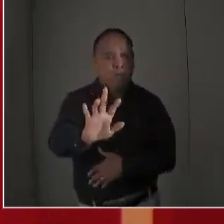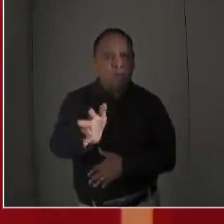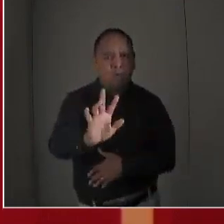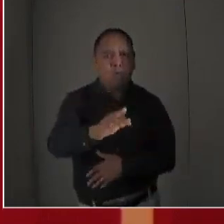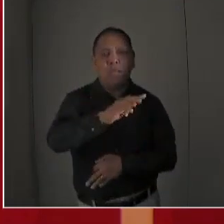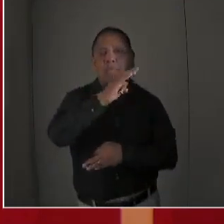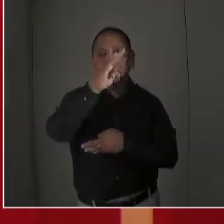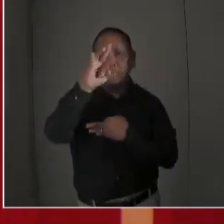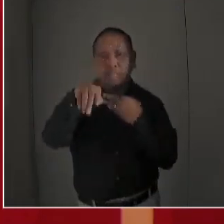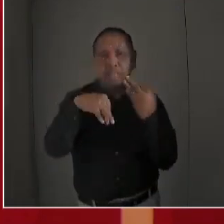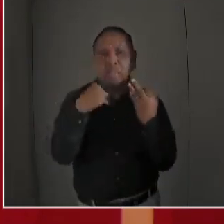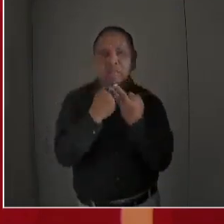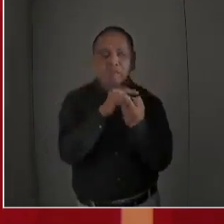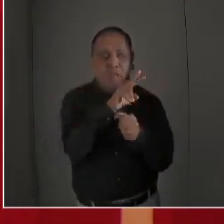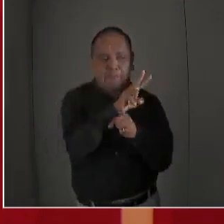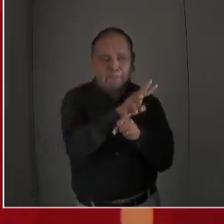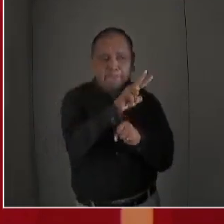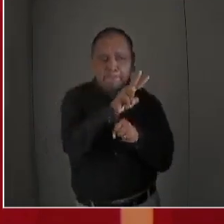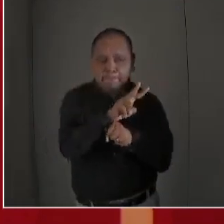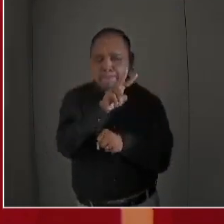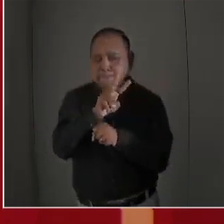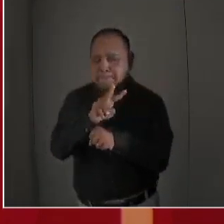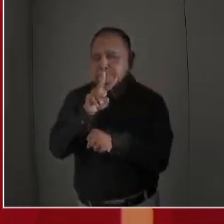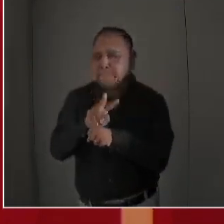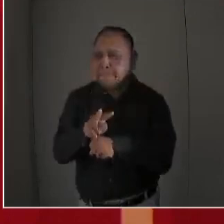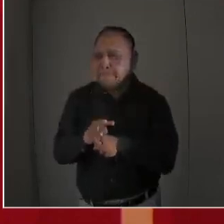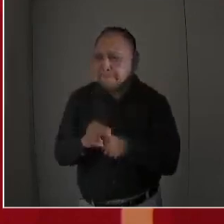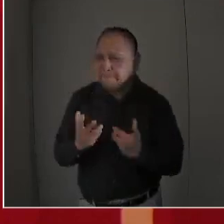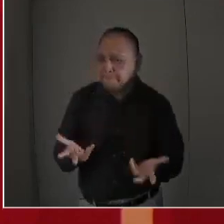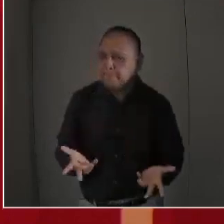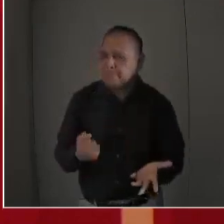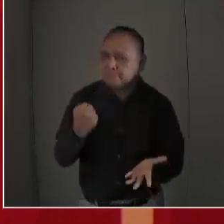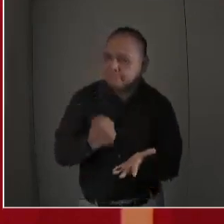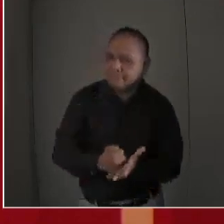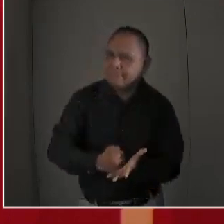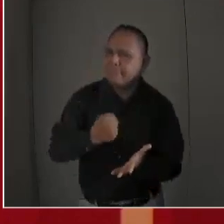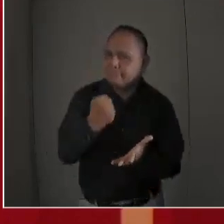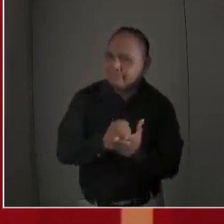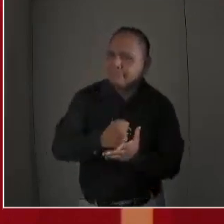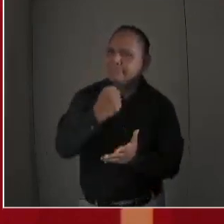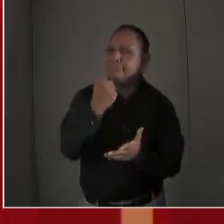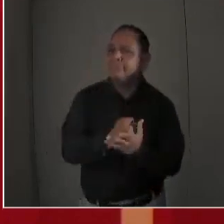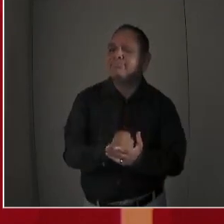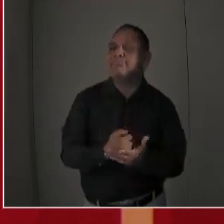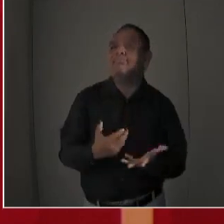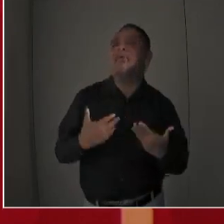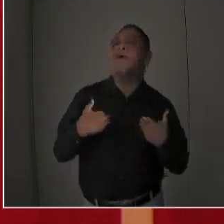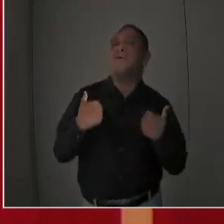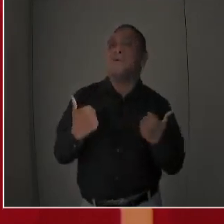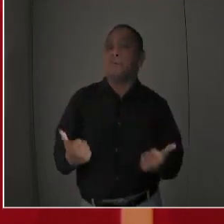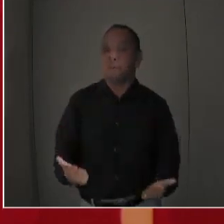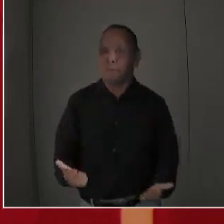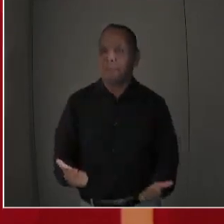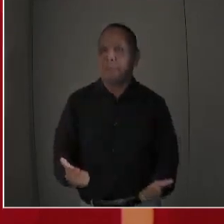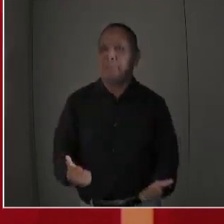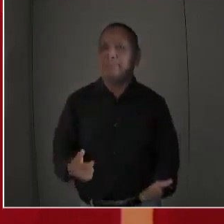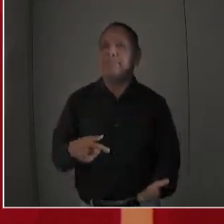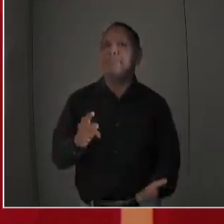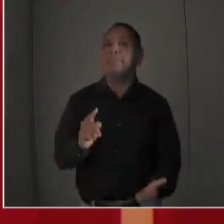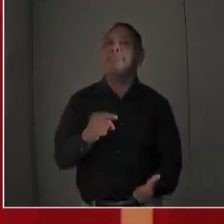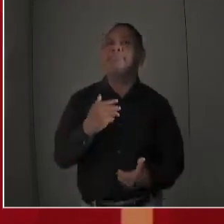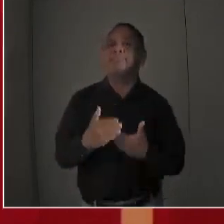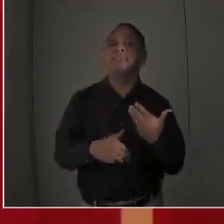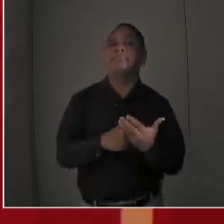estemos vigilantes y estemos en esas exigencias, en el entendido de que ganar por las siglas